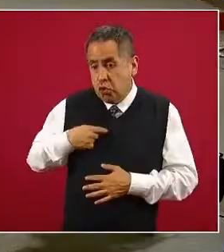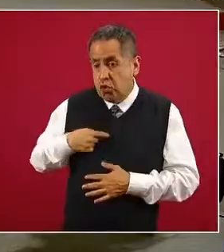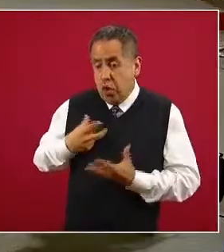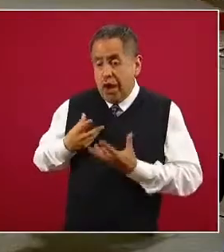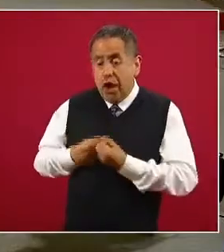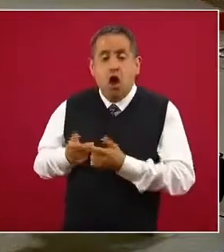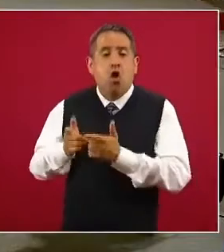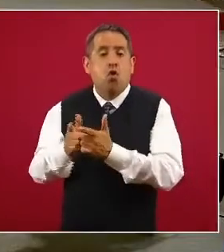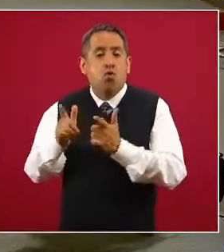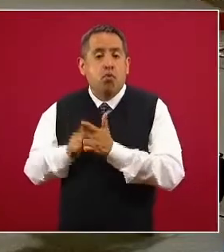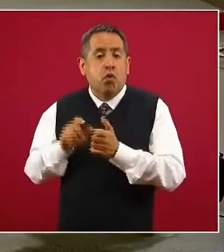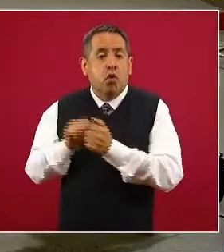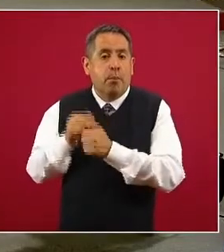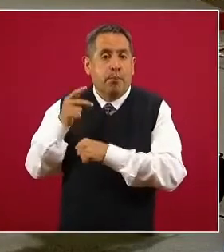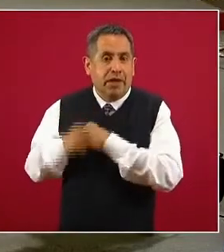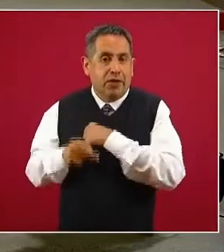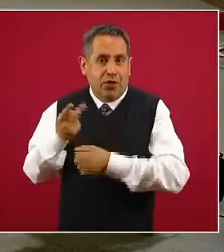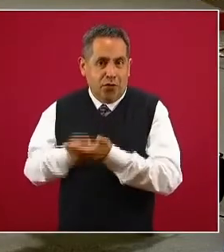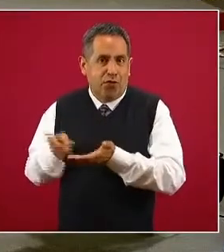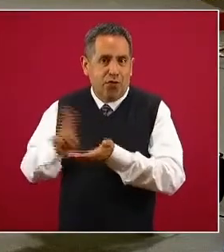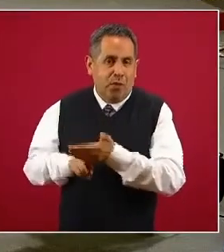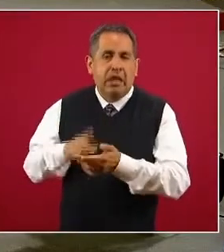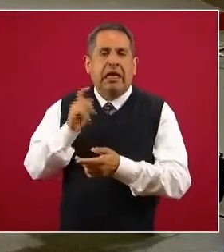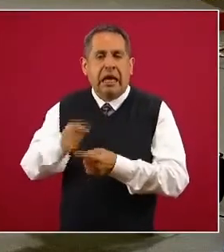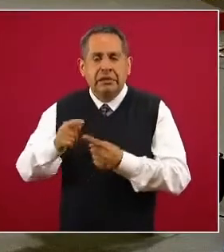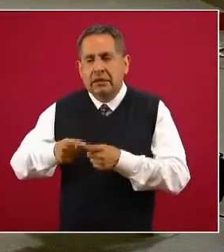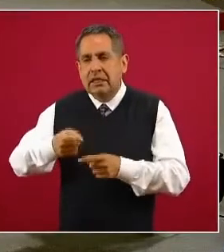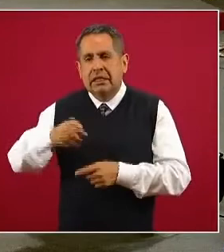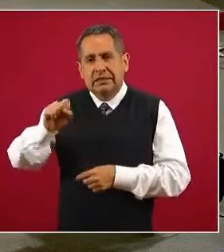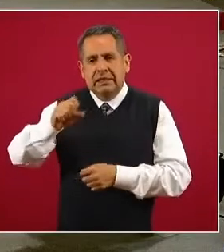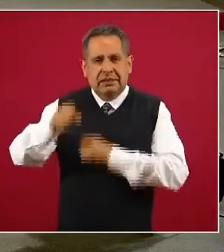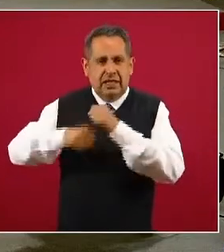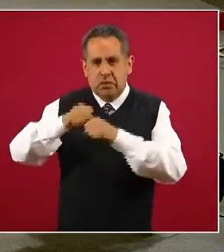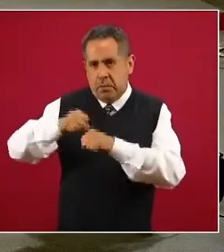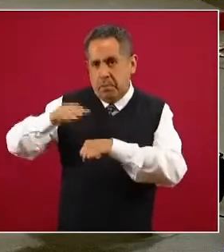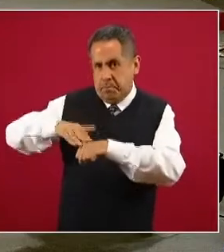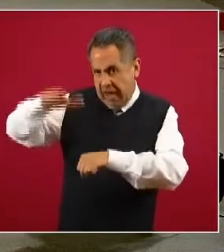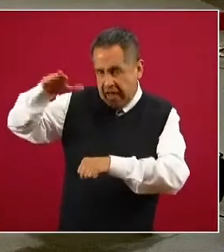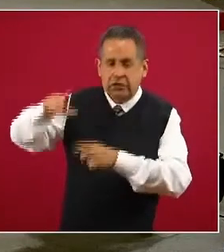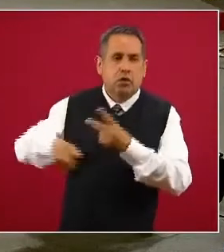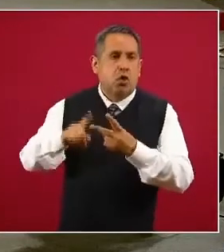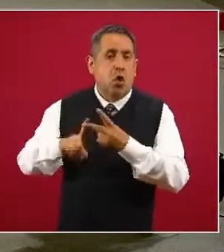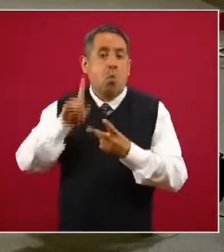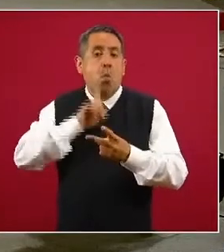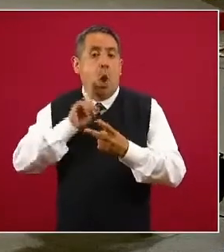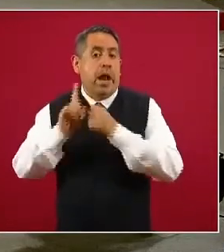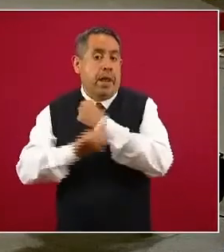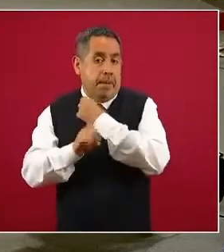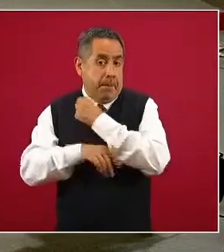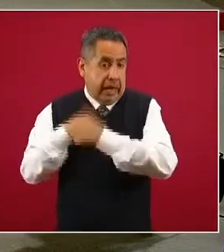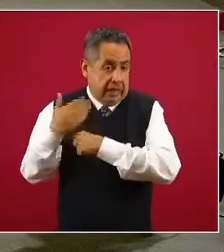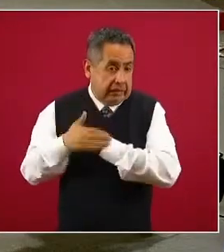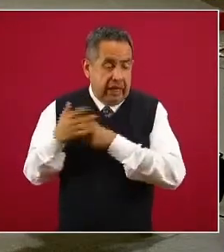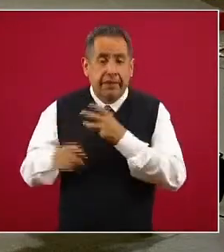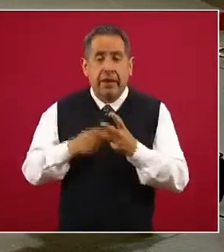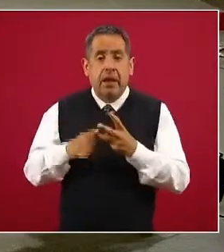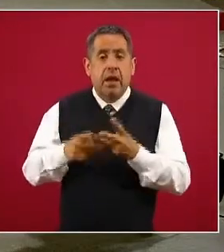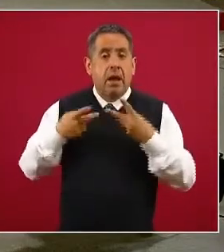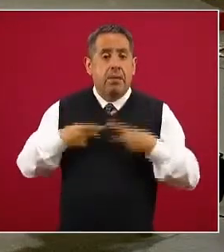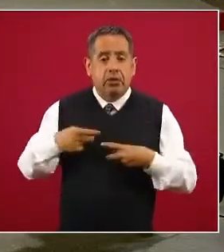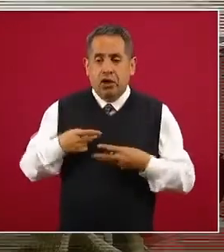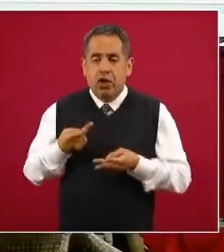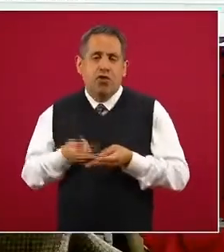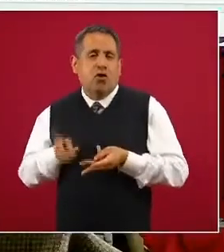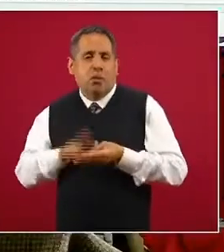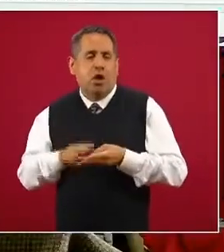hemos mencionado muchas veces, los mayores de 60 años de edad, las mujeres embarazadas, las personas con